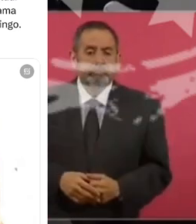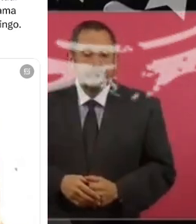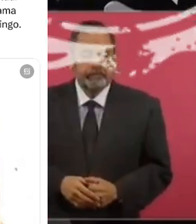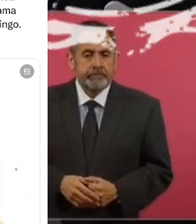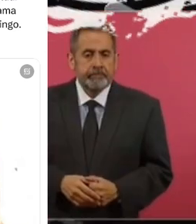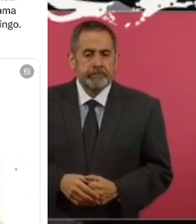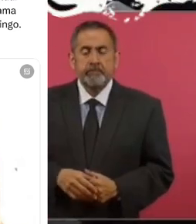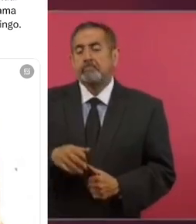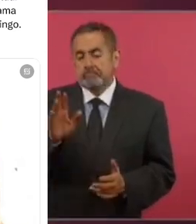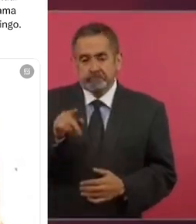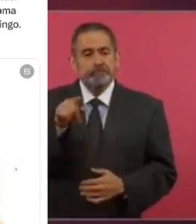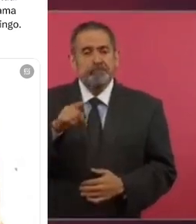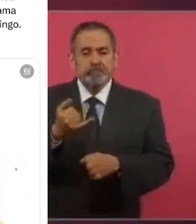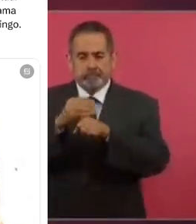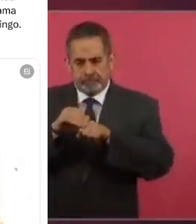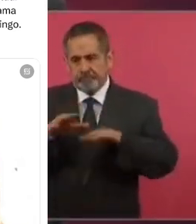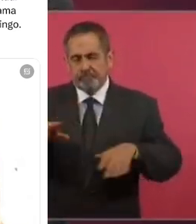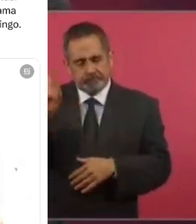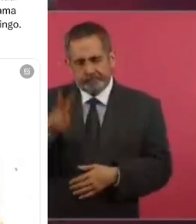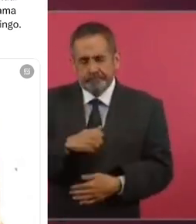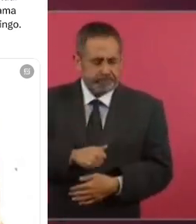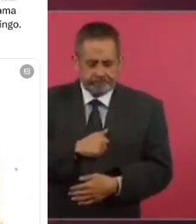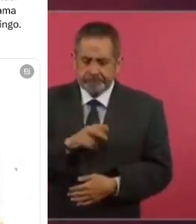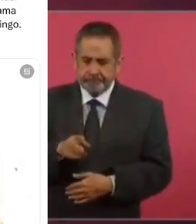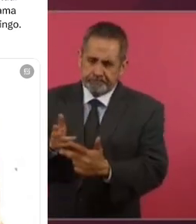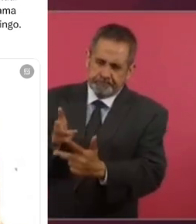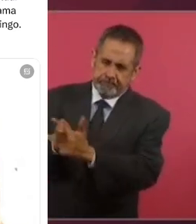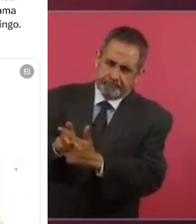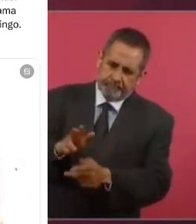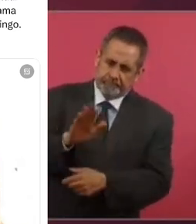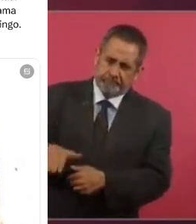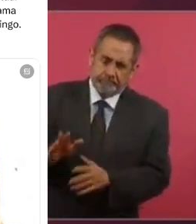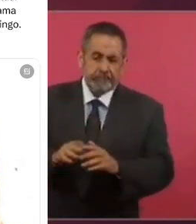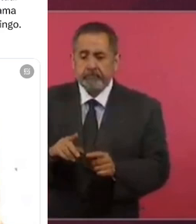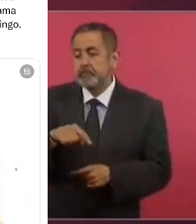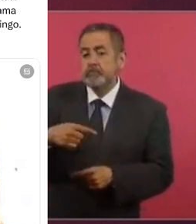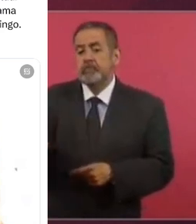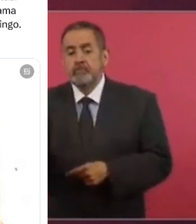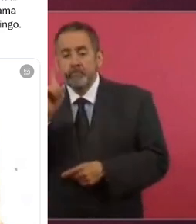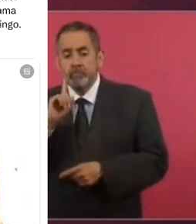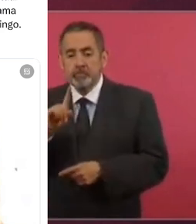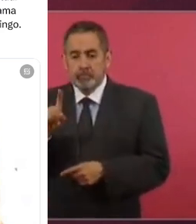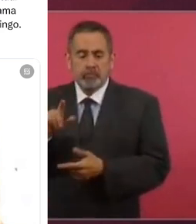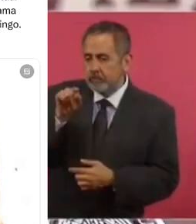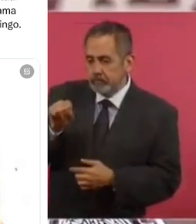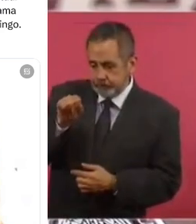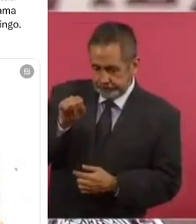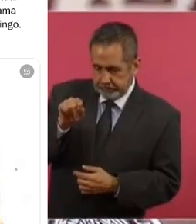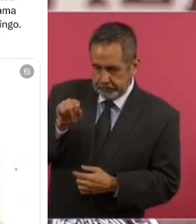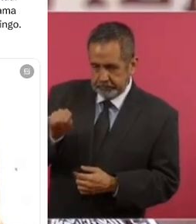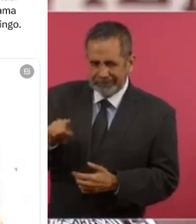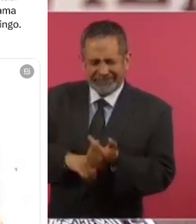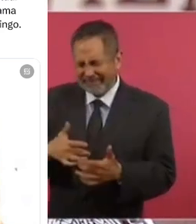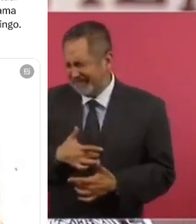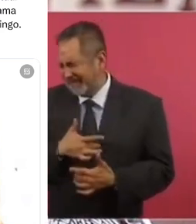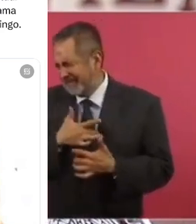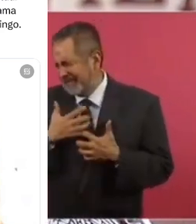Pues lo que se dio a conocer, lamentablemente hubo este asesinato y la esposa de la persona que pierde la vida está